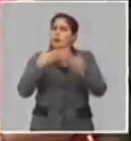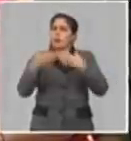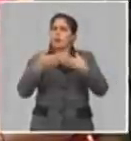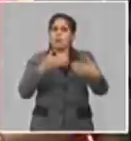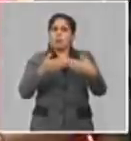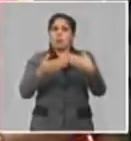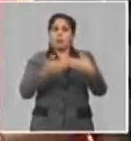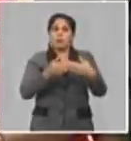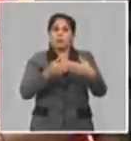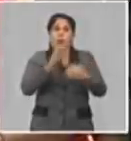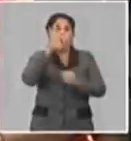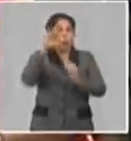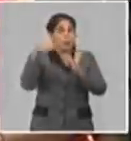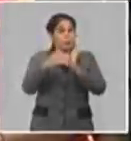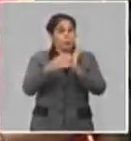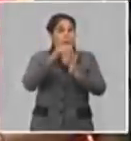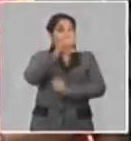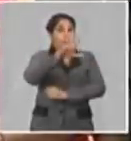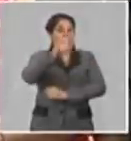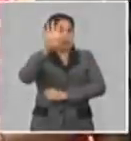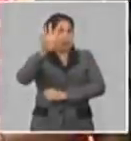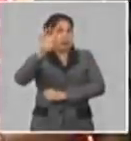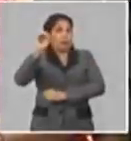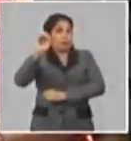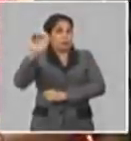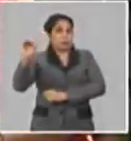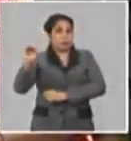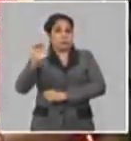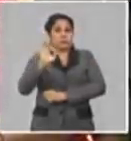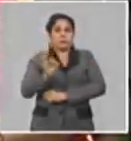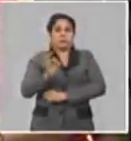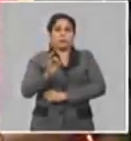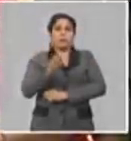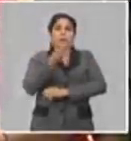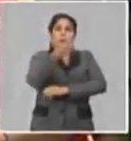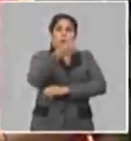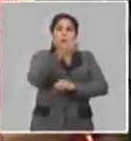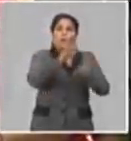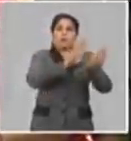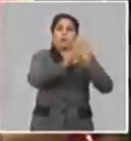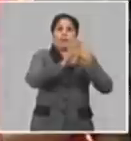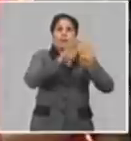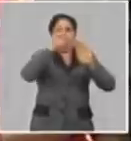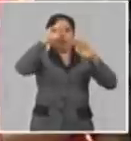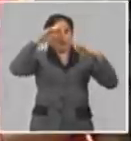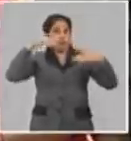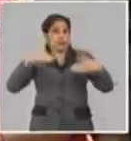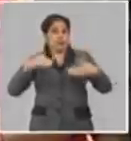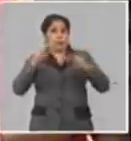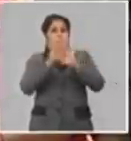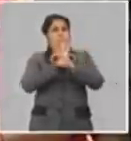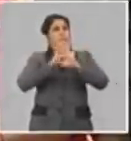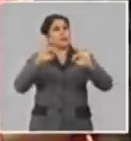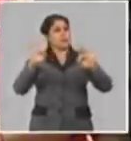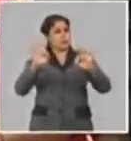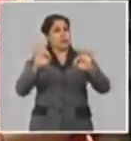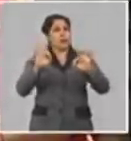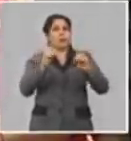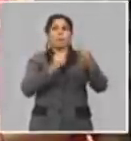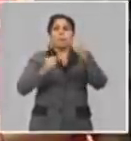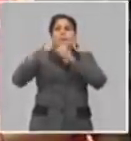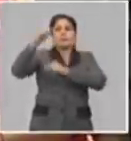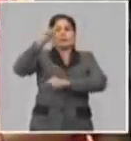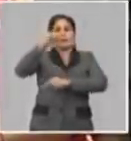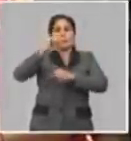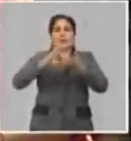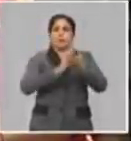superó la cifra de 8.500 veces. A salud pública, instituciones especiales que tienen un protagonismo en esta